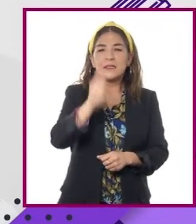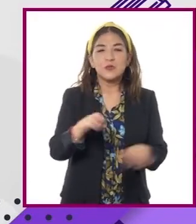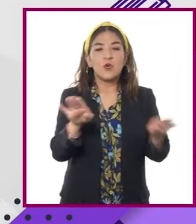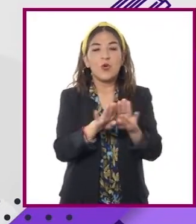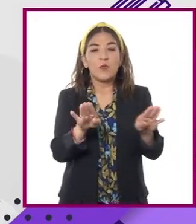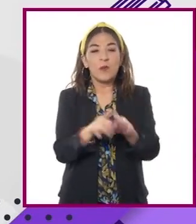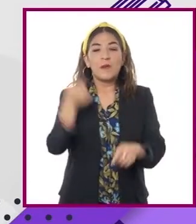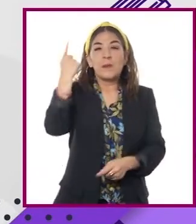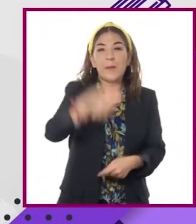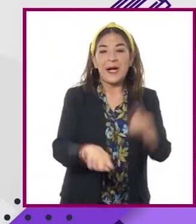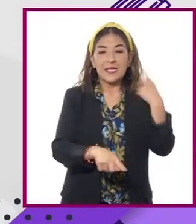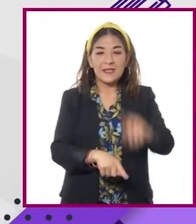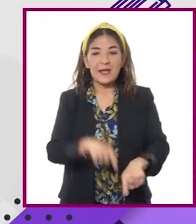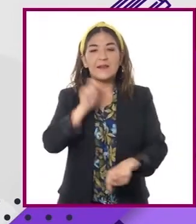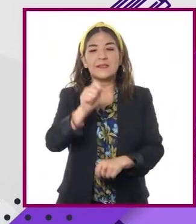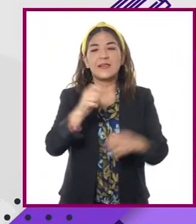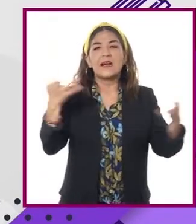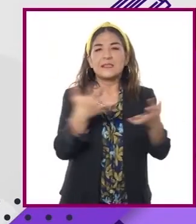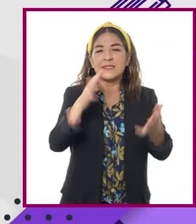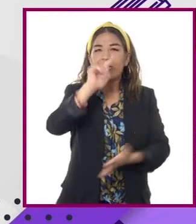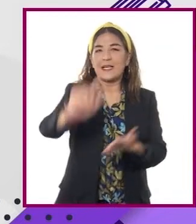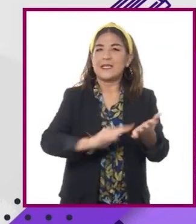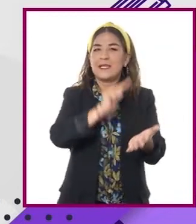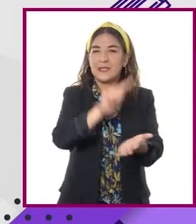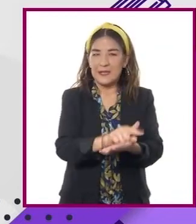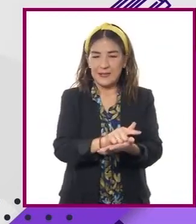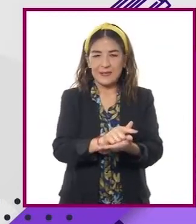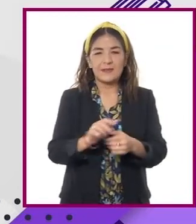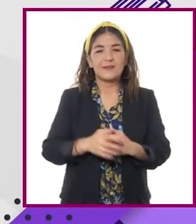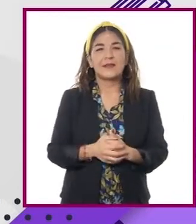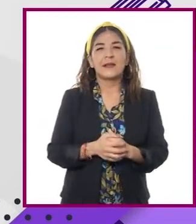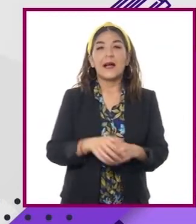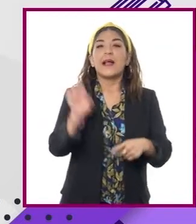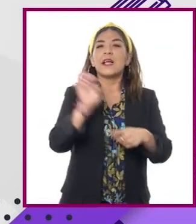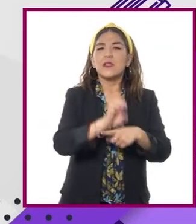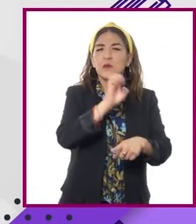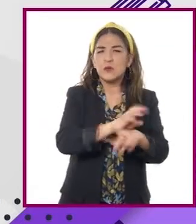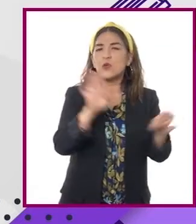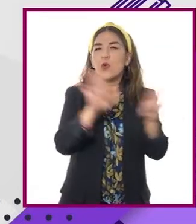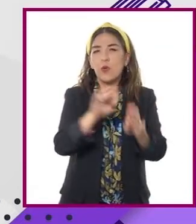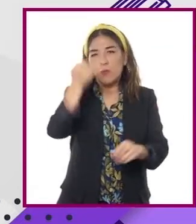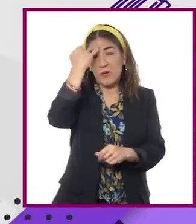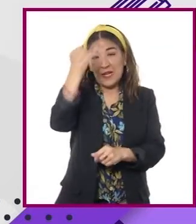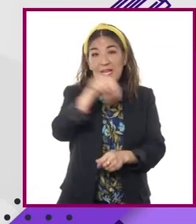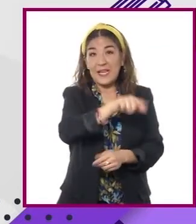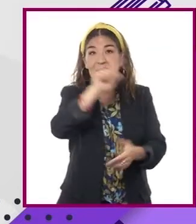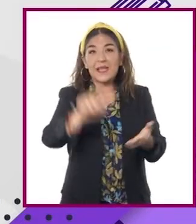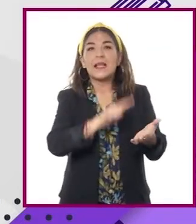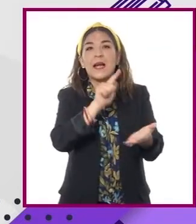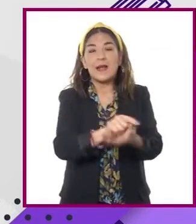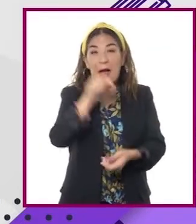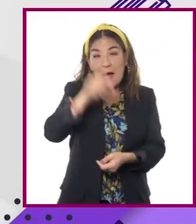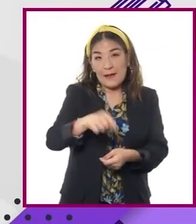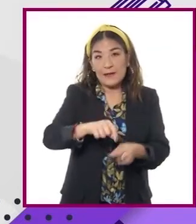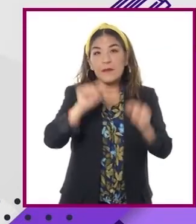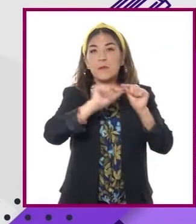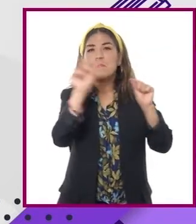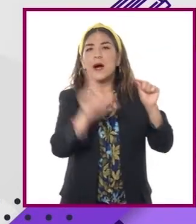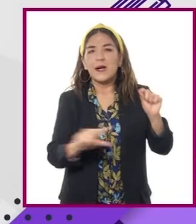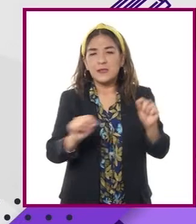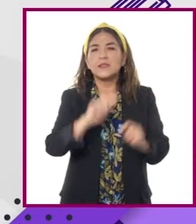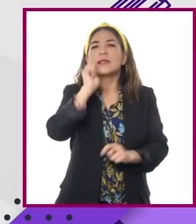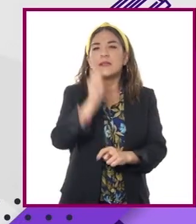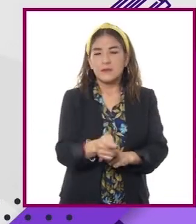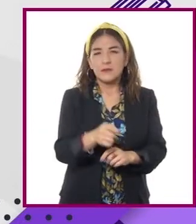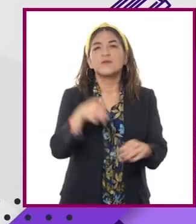dictar o establecer leyes. Entonces, la creación de las leyes en nuestro país corresponde